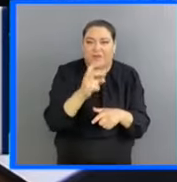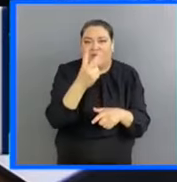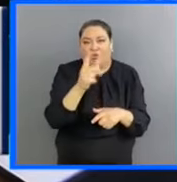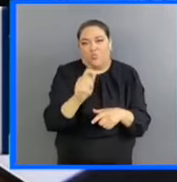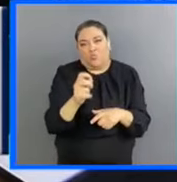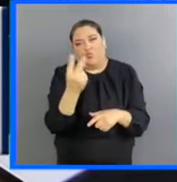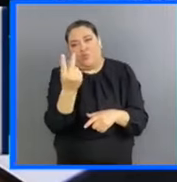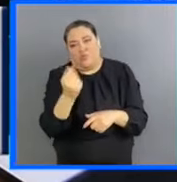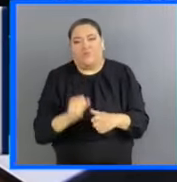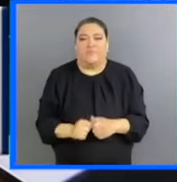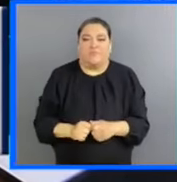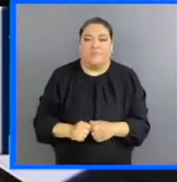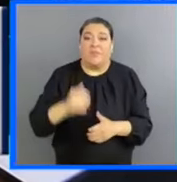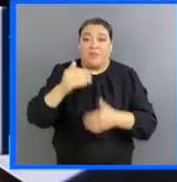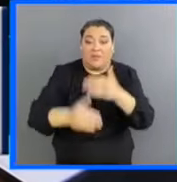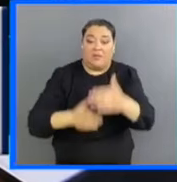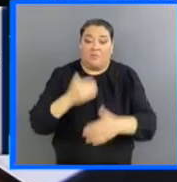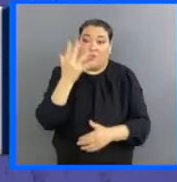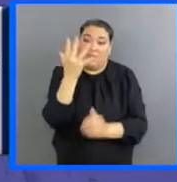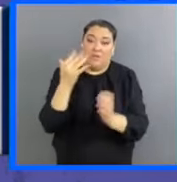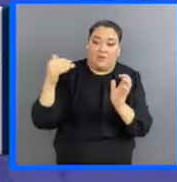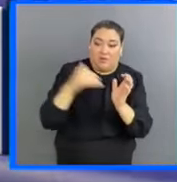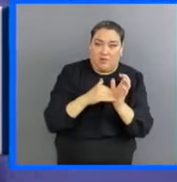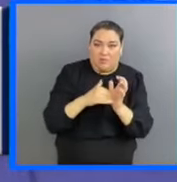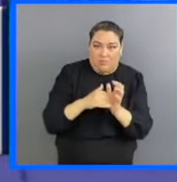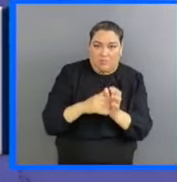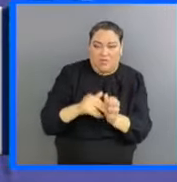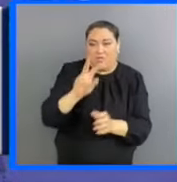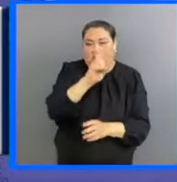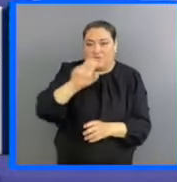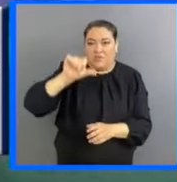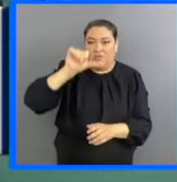de 5,216 personas juzgadoras,